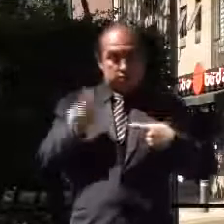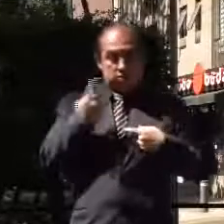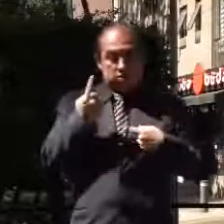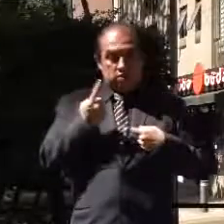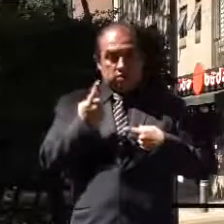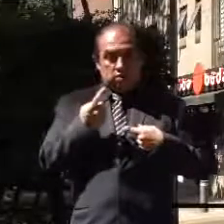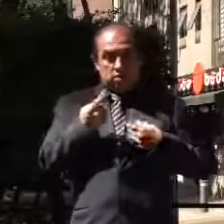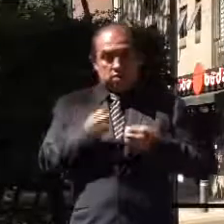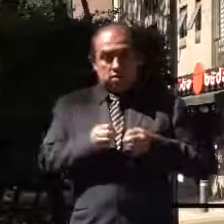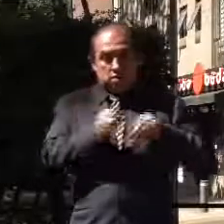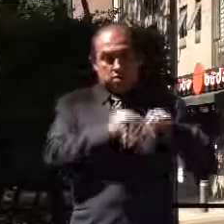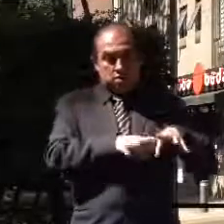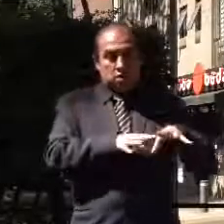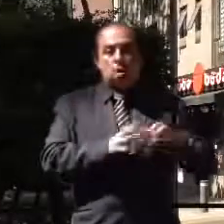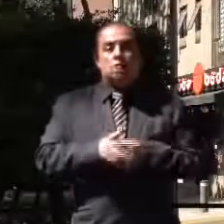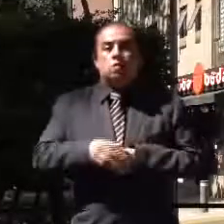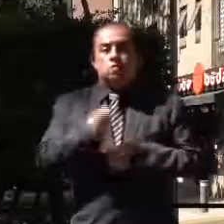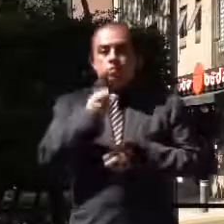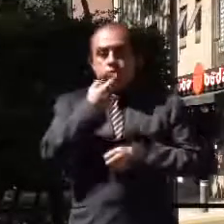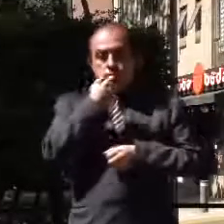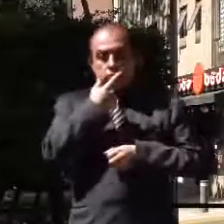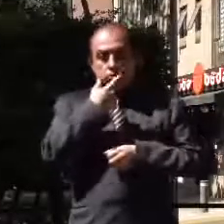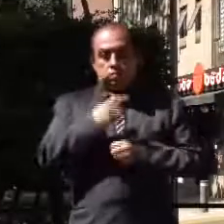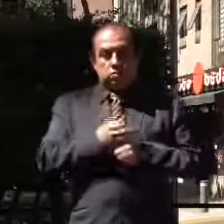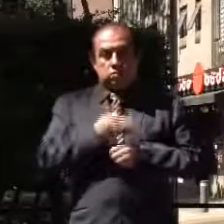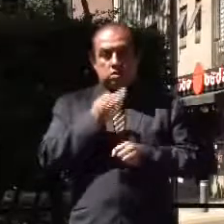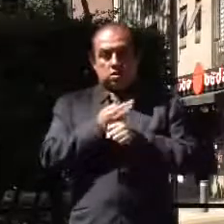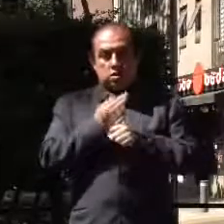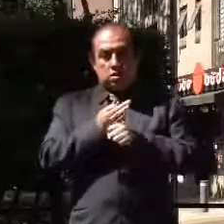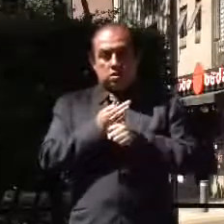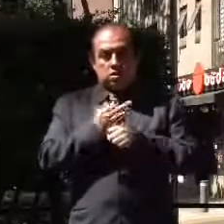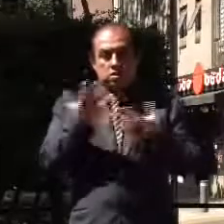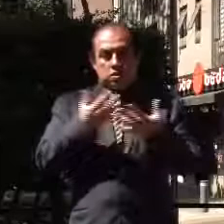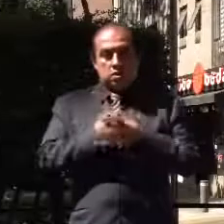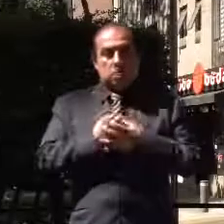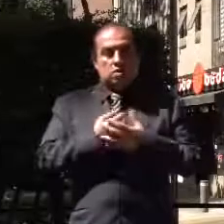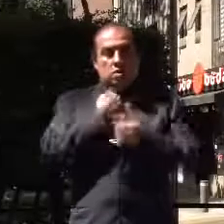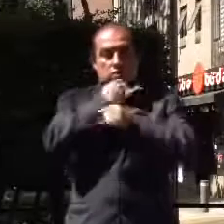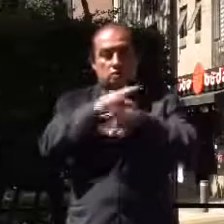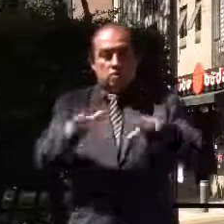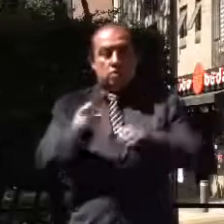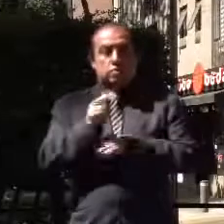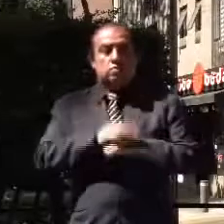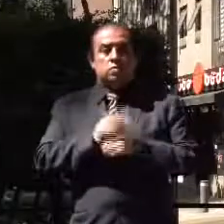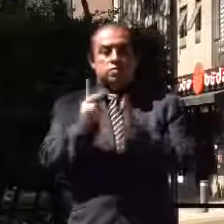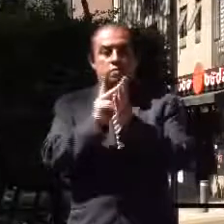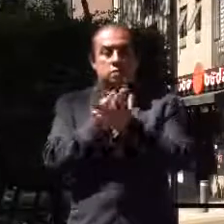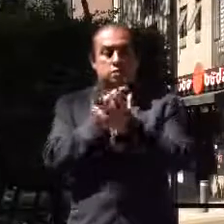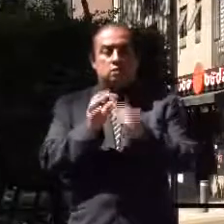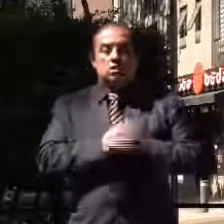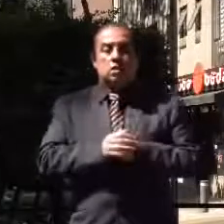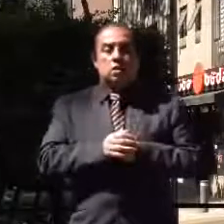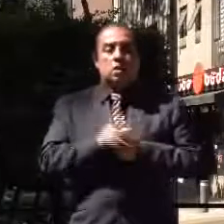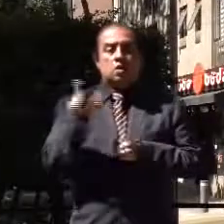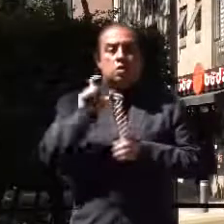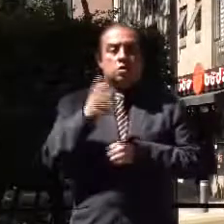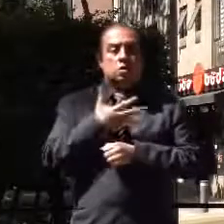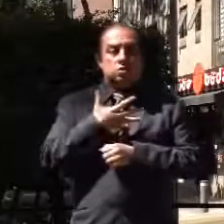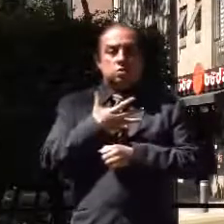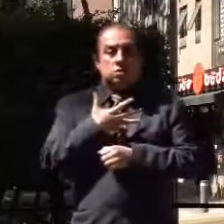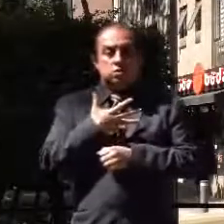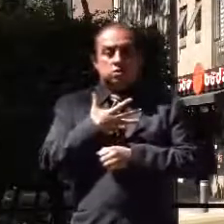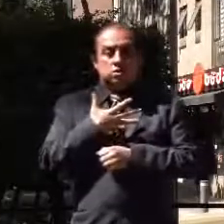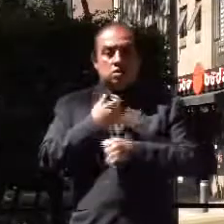dejaron los medicamentos y ya en un momento se va a emitir un boletín de prensa. Y a partir de la información que se pueda recabar, pues ya se